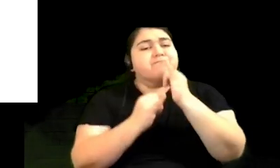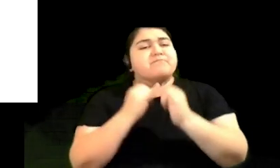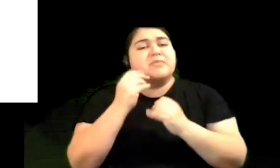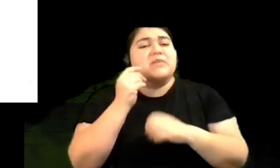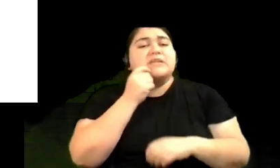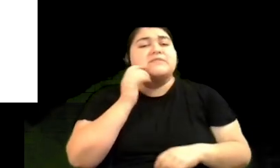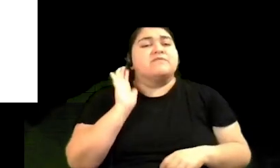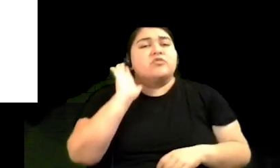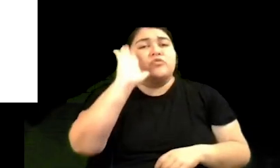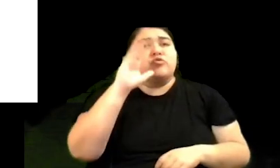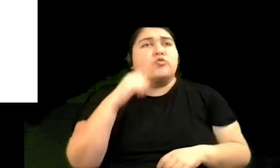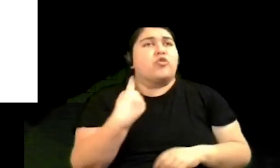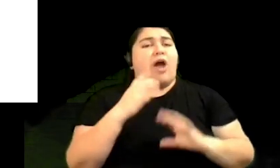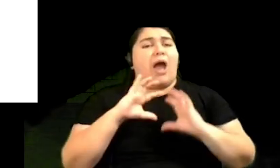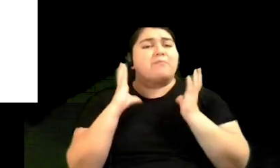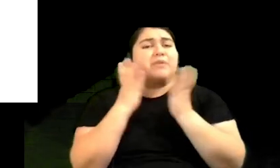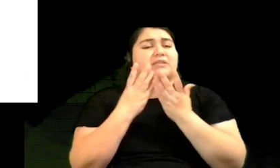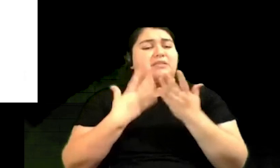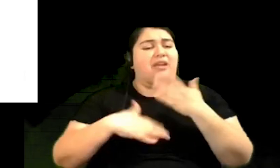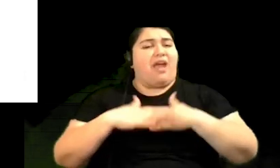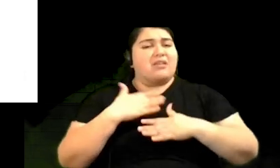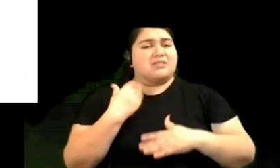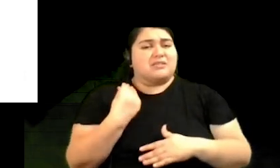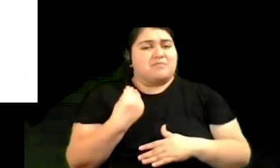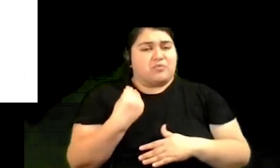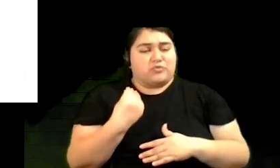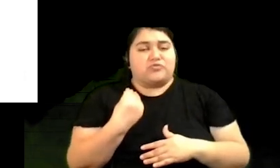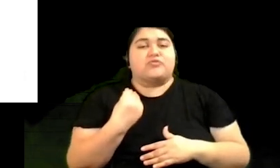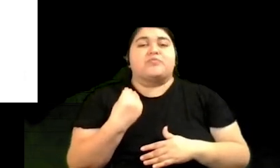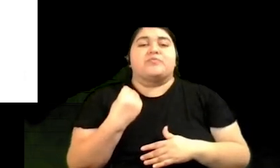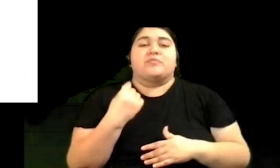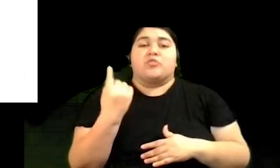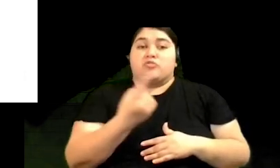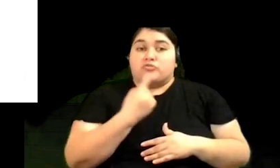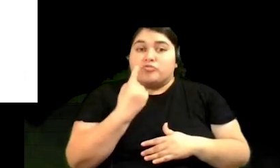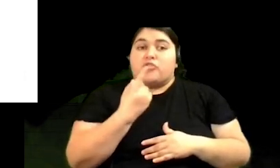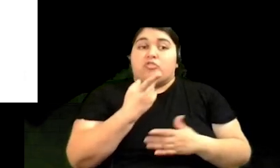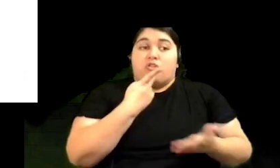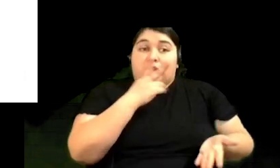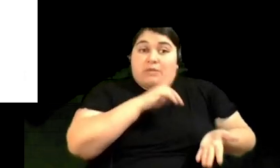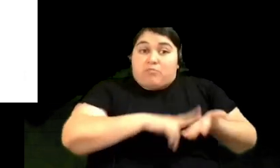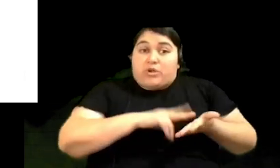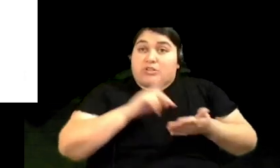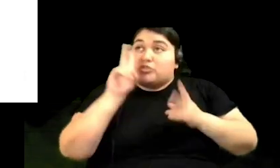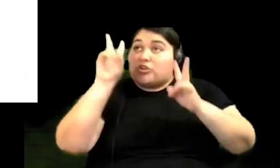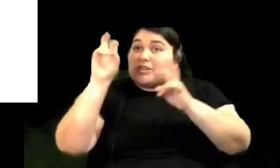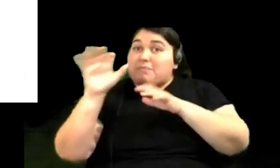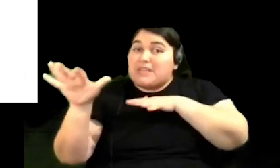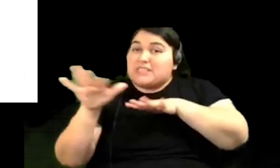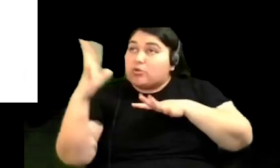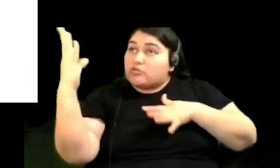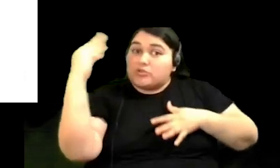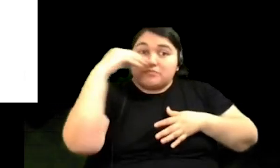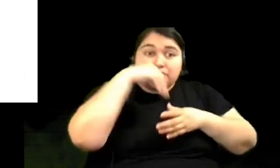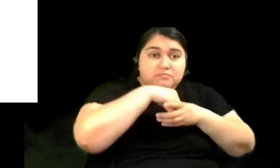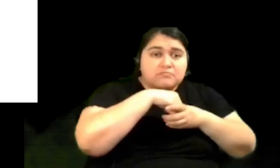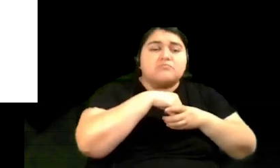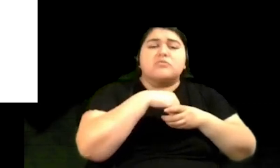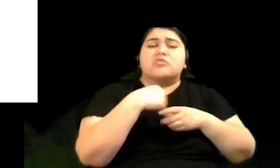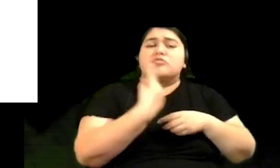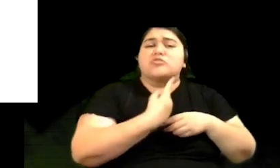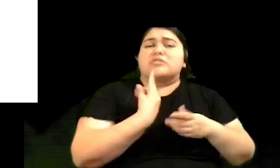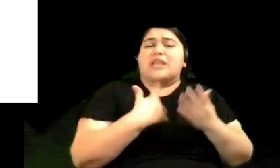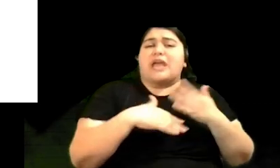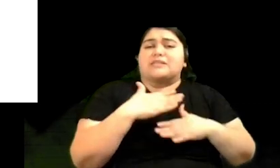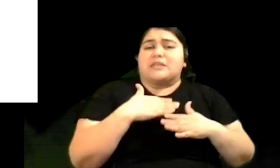vamos a hacer con el ambiente? ¿Lo vamos a incorporar en nuestro ordenamiento tributario o no? Y si lo vamos a incorporar, ¿qué podemos hacer?